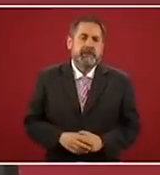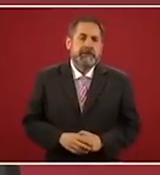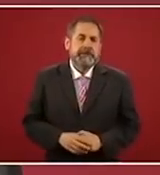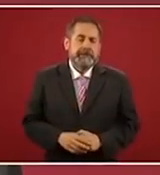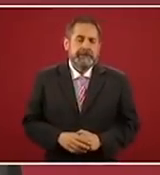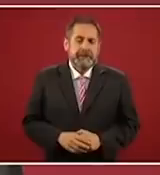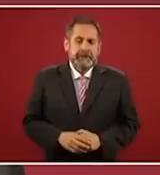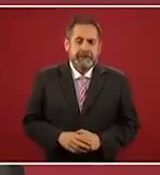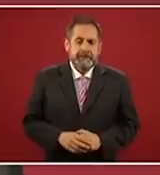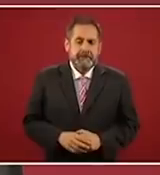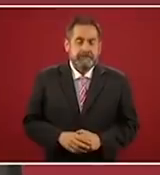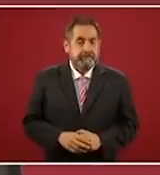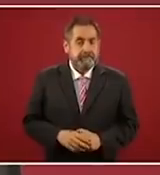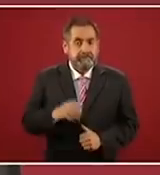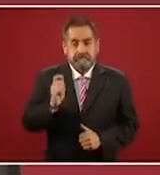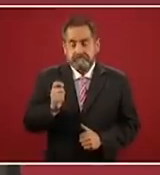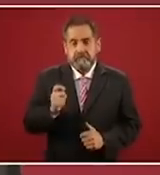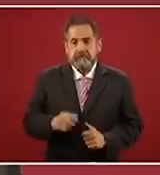No